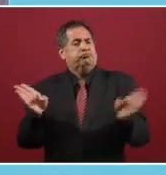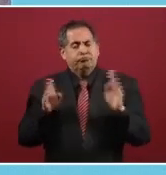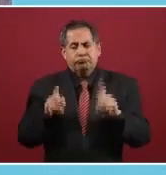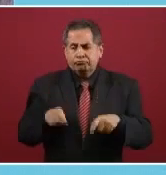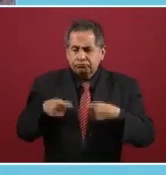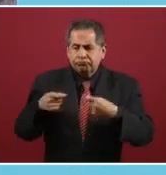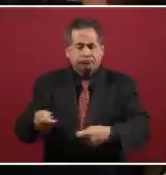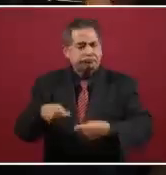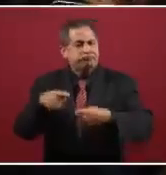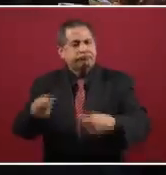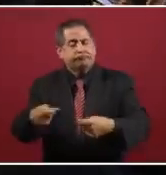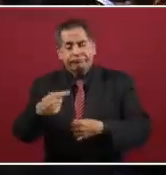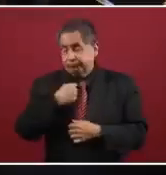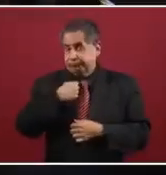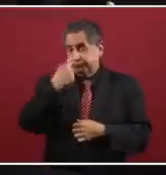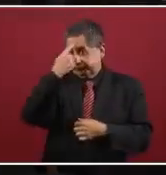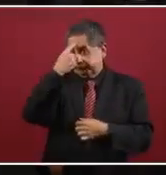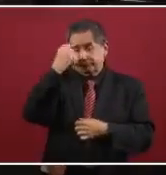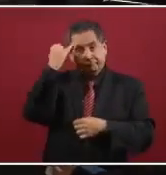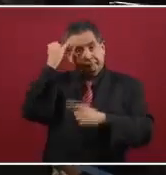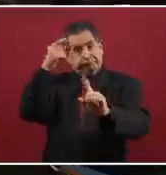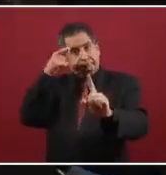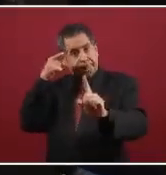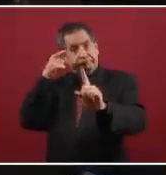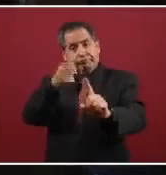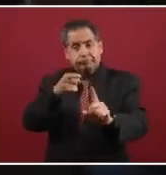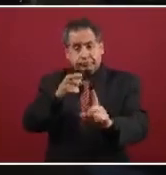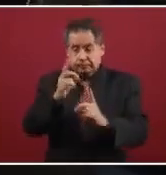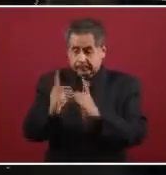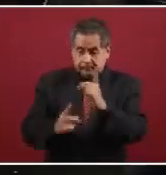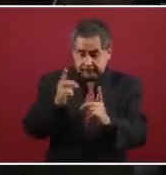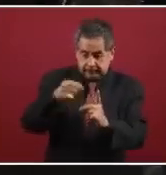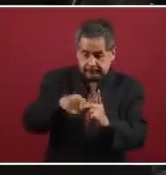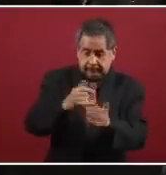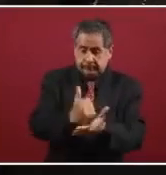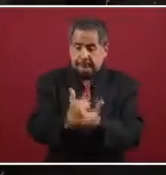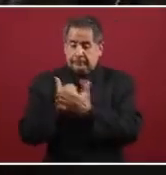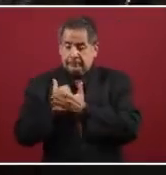concibiendo el deporte como medicina preventiva.